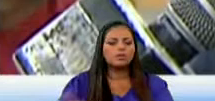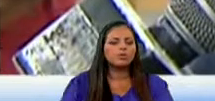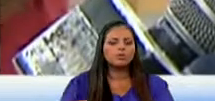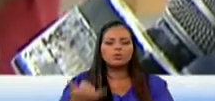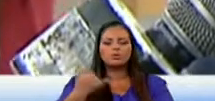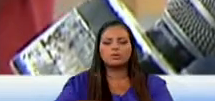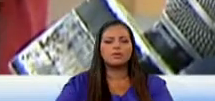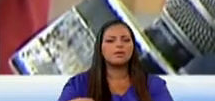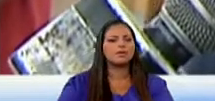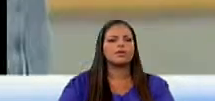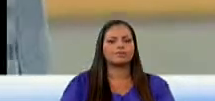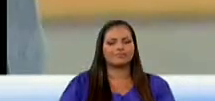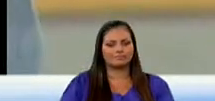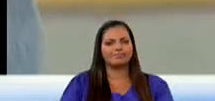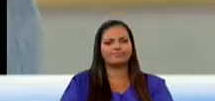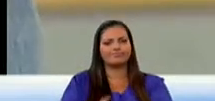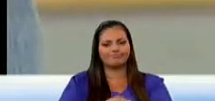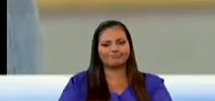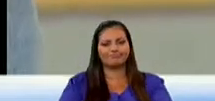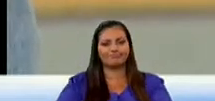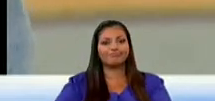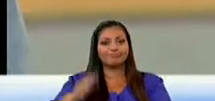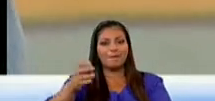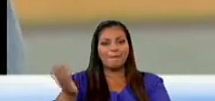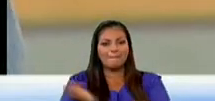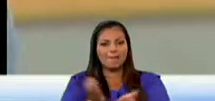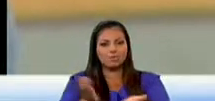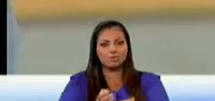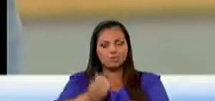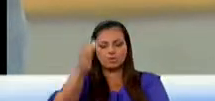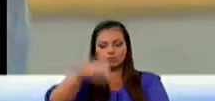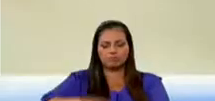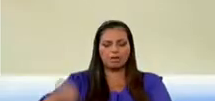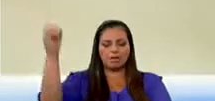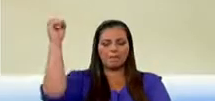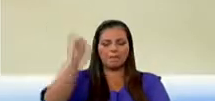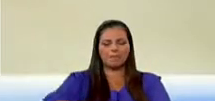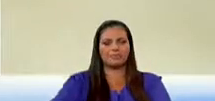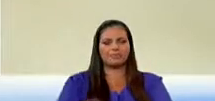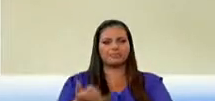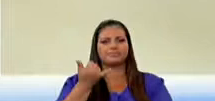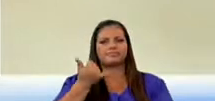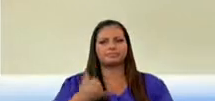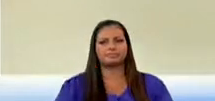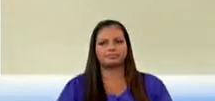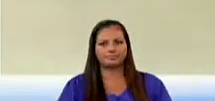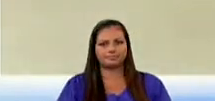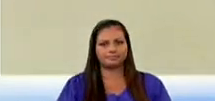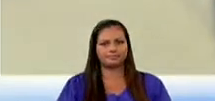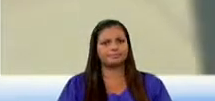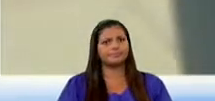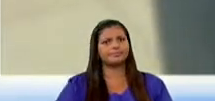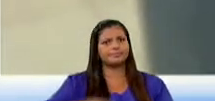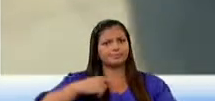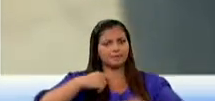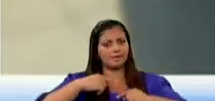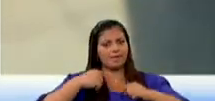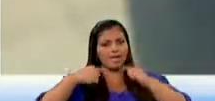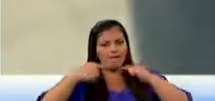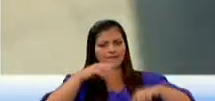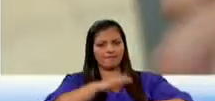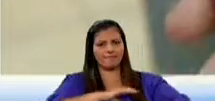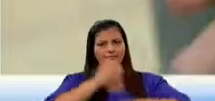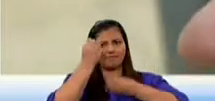ese teléfono en un tacho de basura. De acuerdo con el jefe del BAC, estas bandas aprovechan el embarque y desembarque de pasajeros